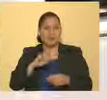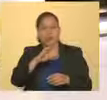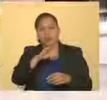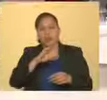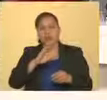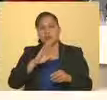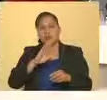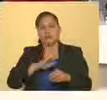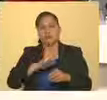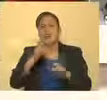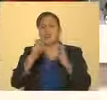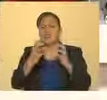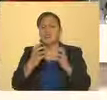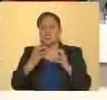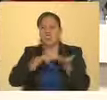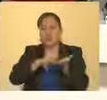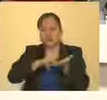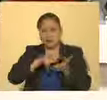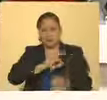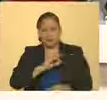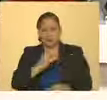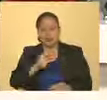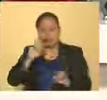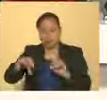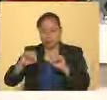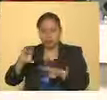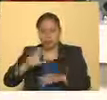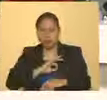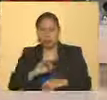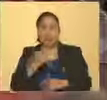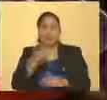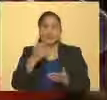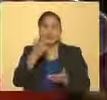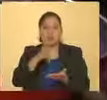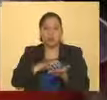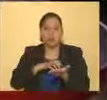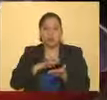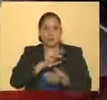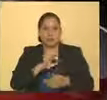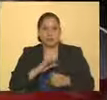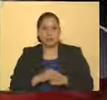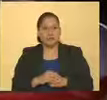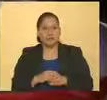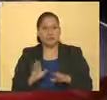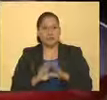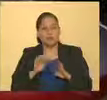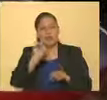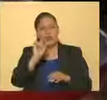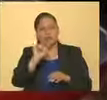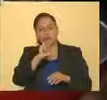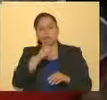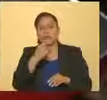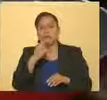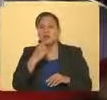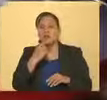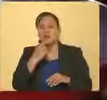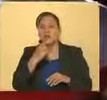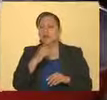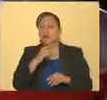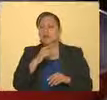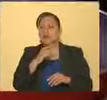podemos economizar también. Ayudamos a la bolsita, a la cartera, teniendo un poquito de... Si los